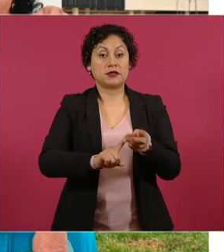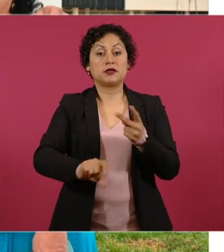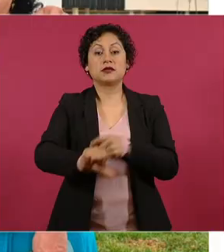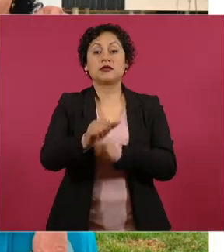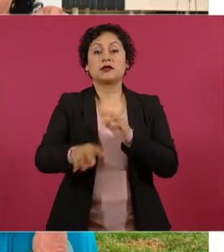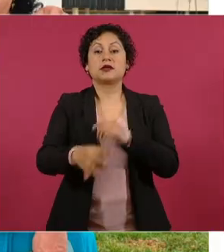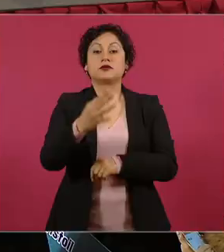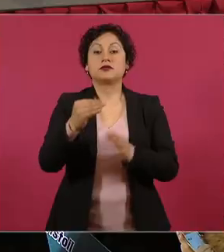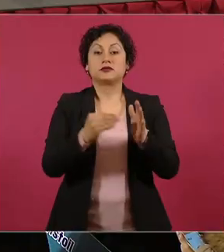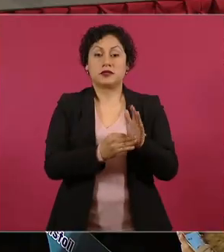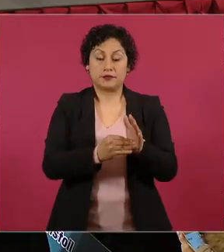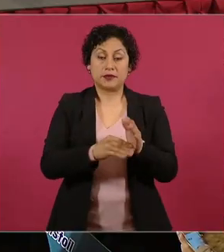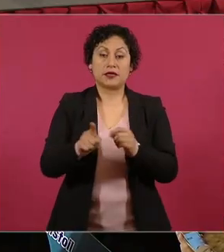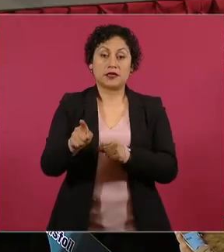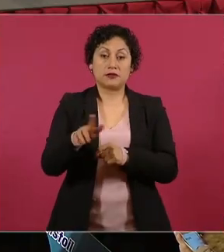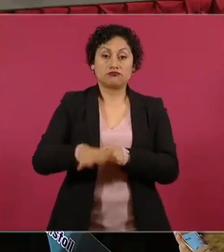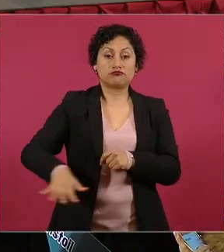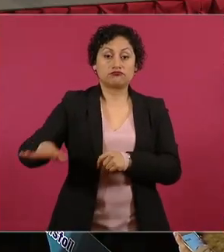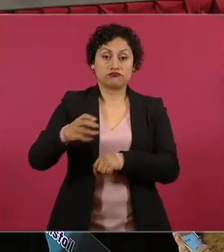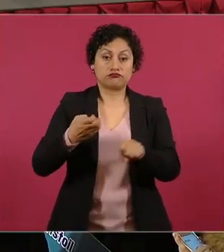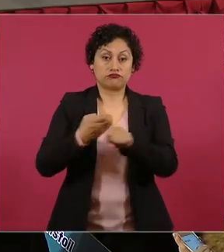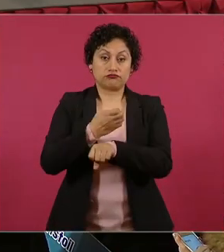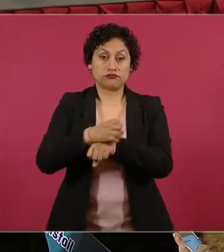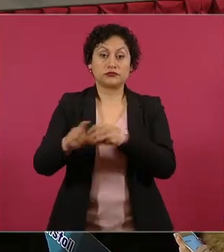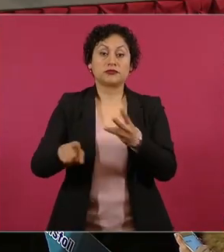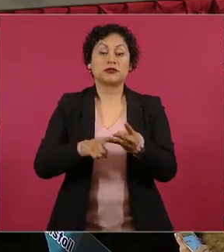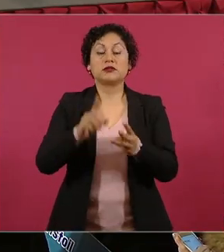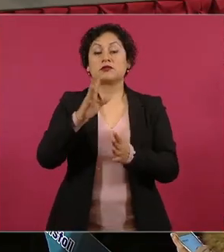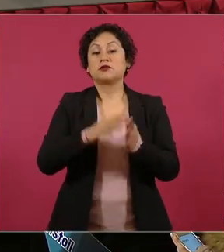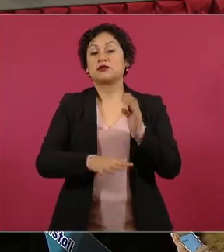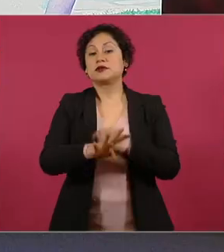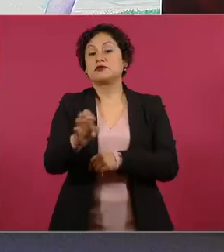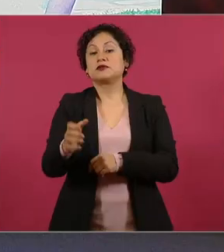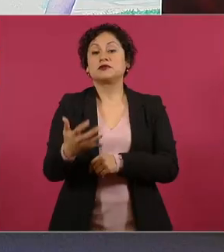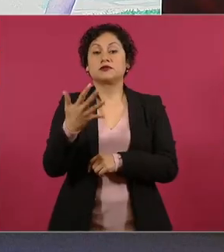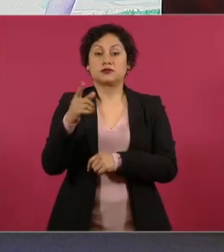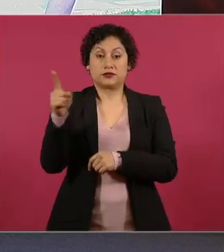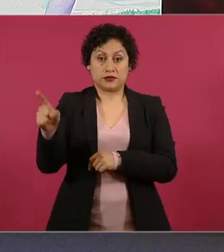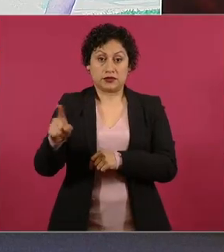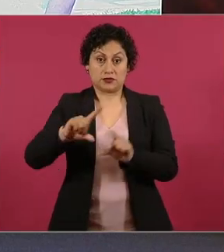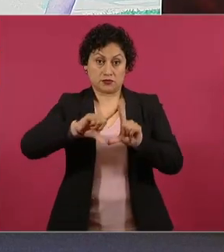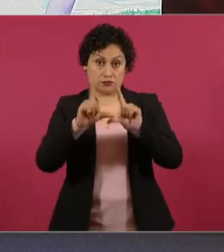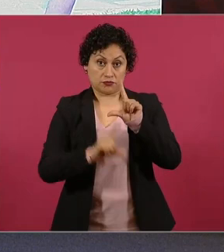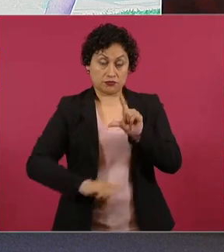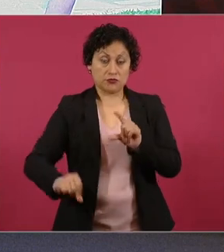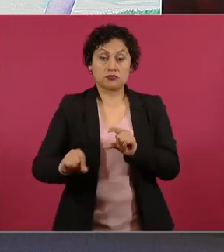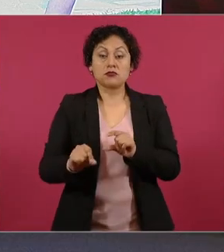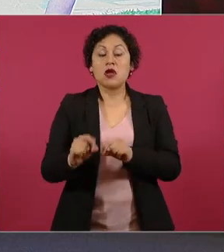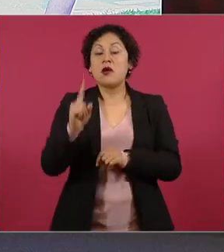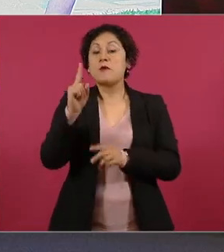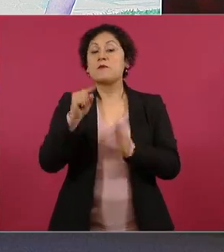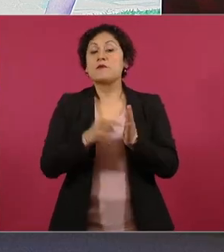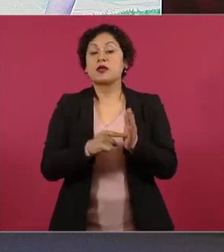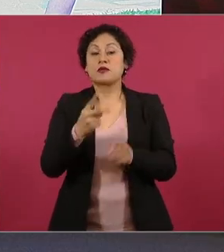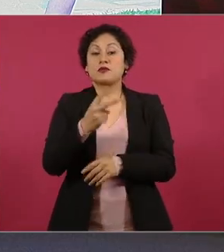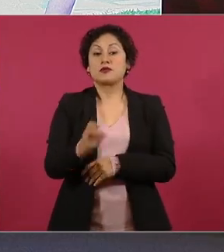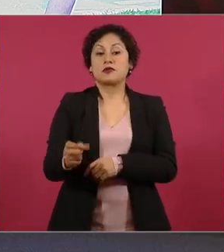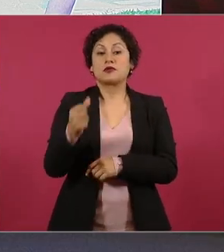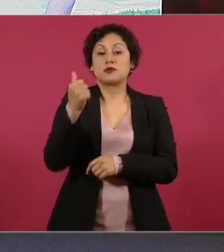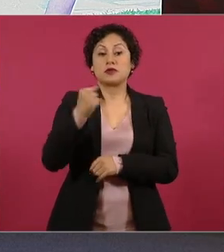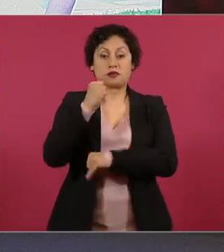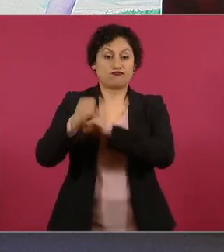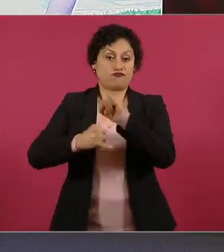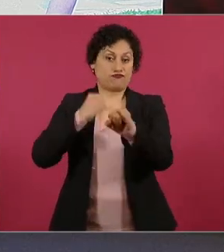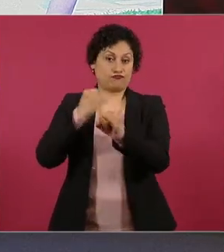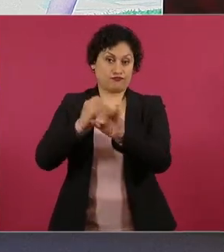14.429 locales, 15.705 nacionales y apenas 1.206 pasajeros internacionales.